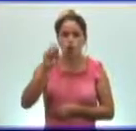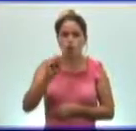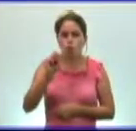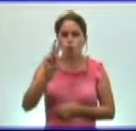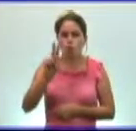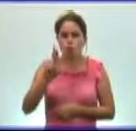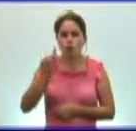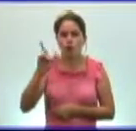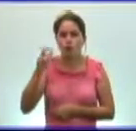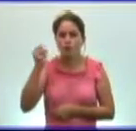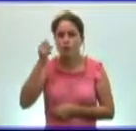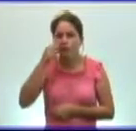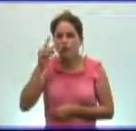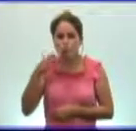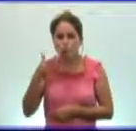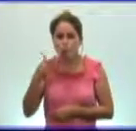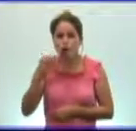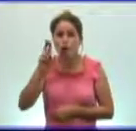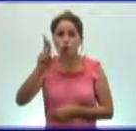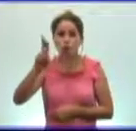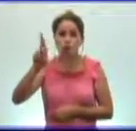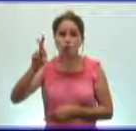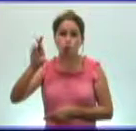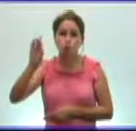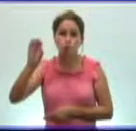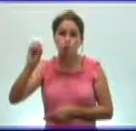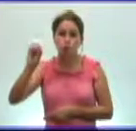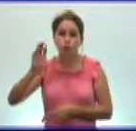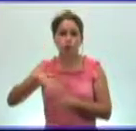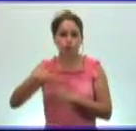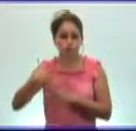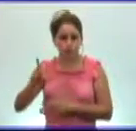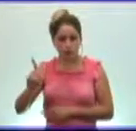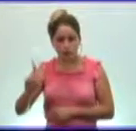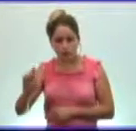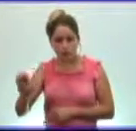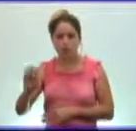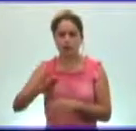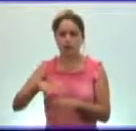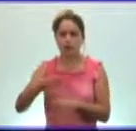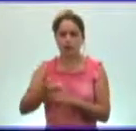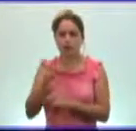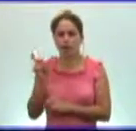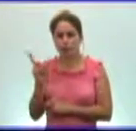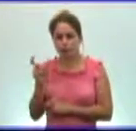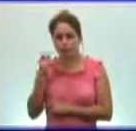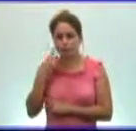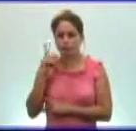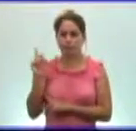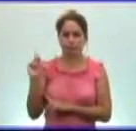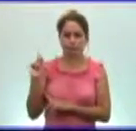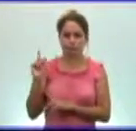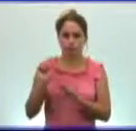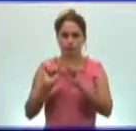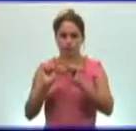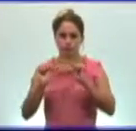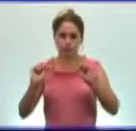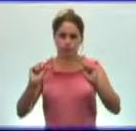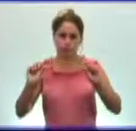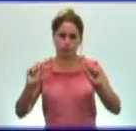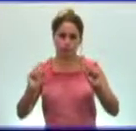la preposición de y la palabra hidrógeno. Por lo tanto, el nombre me quedaría sulfuro de